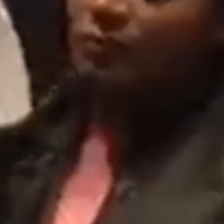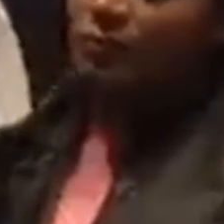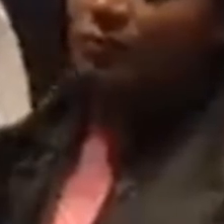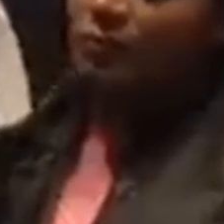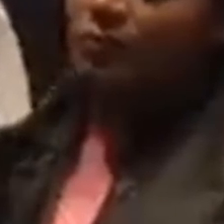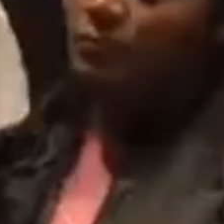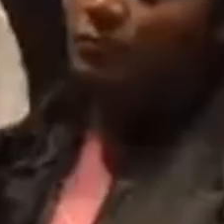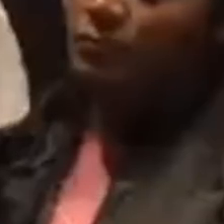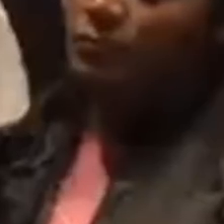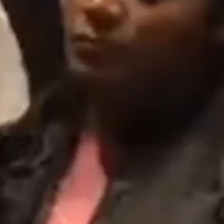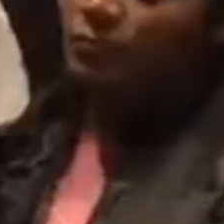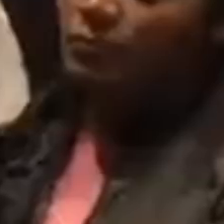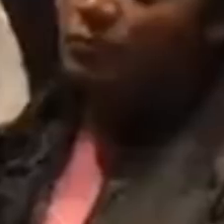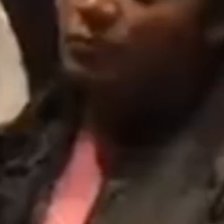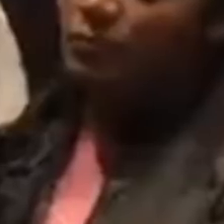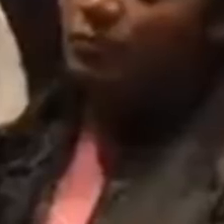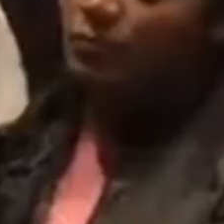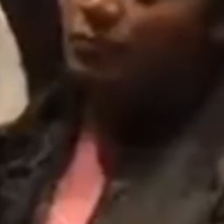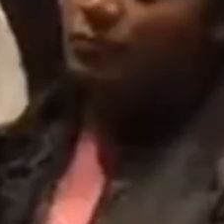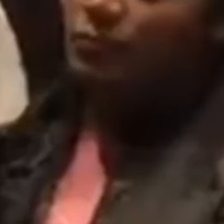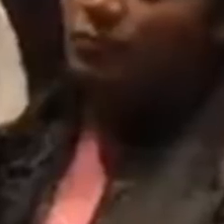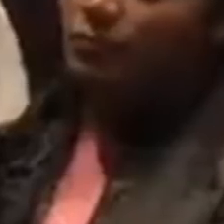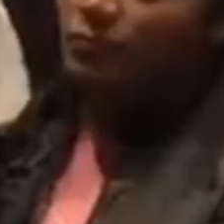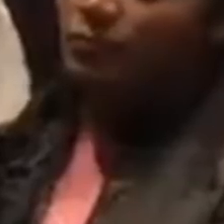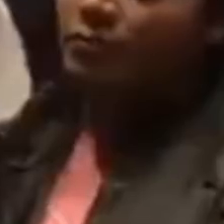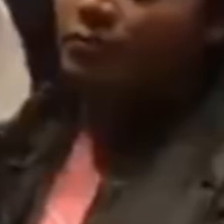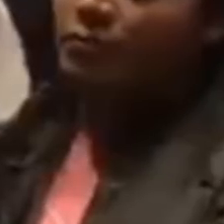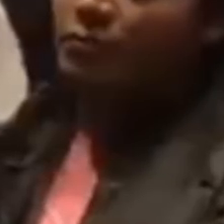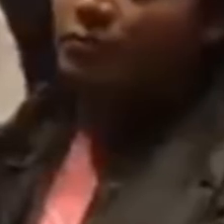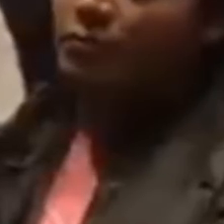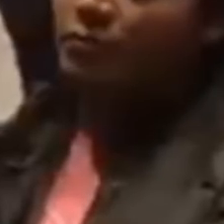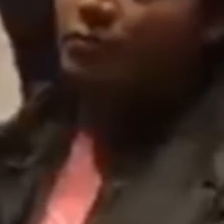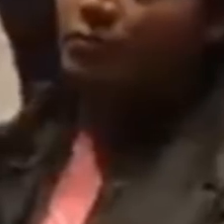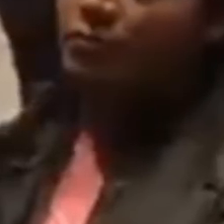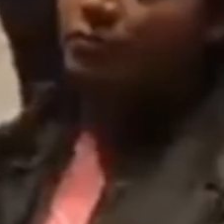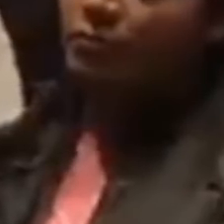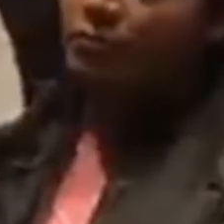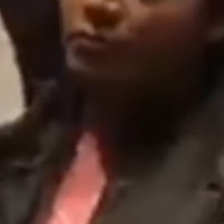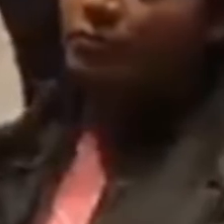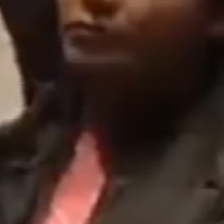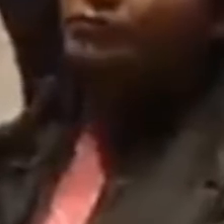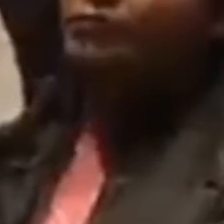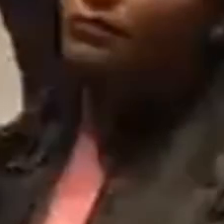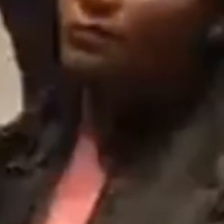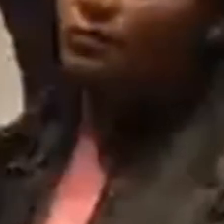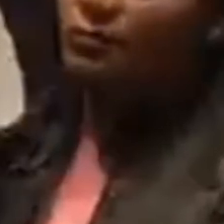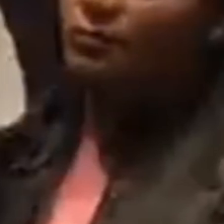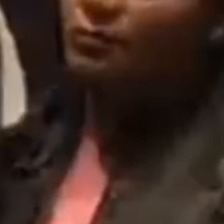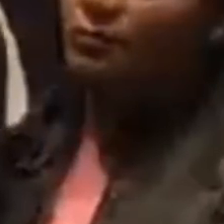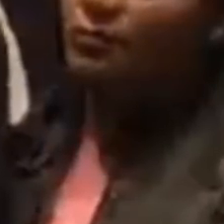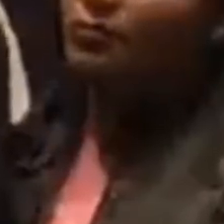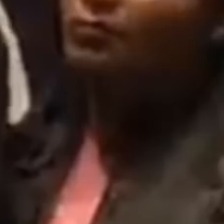de control, lo de la sucesión presidencial. Y es que